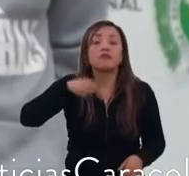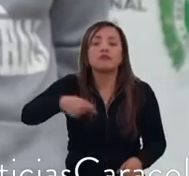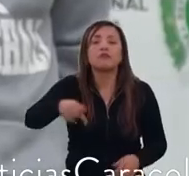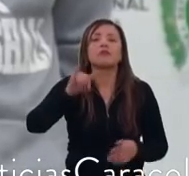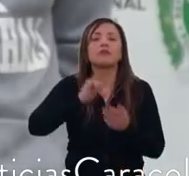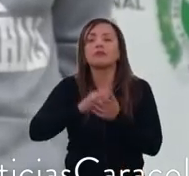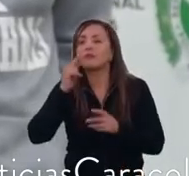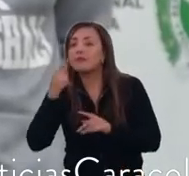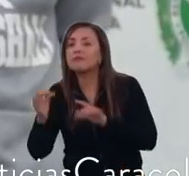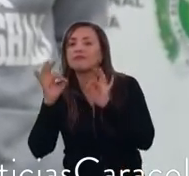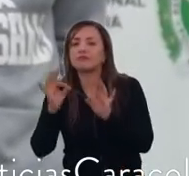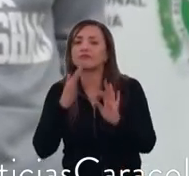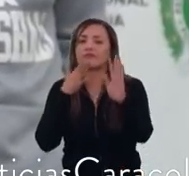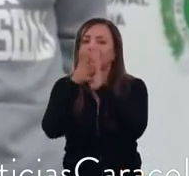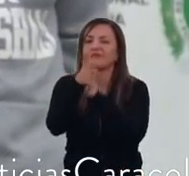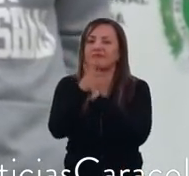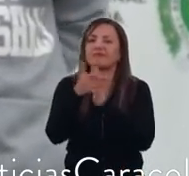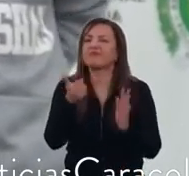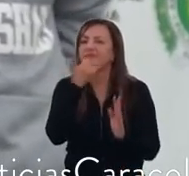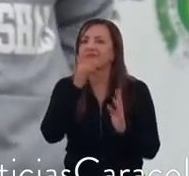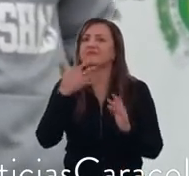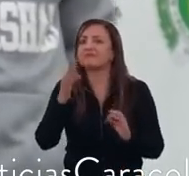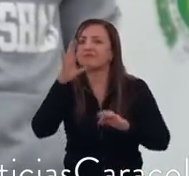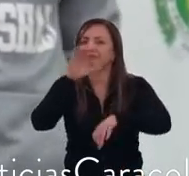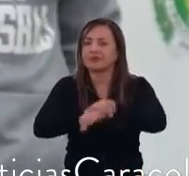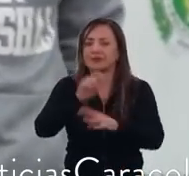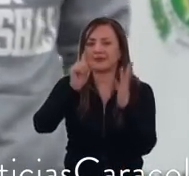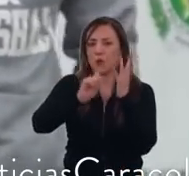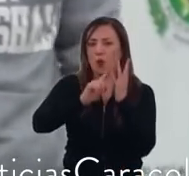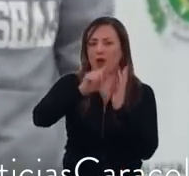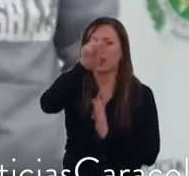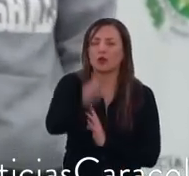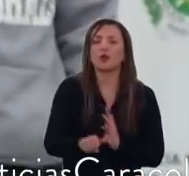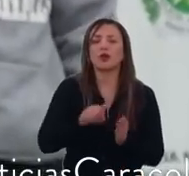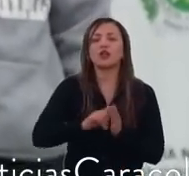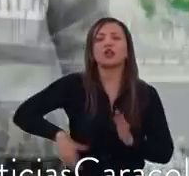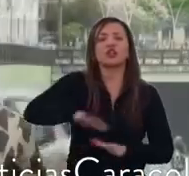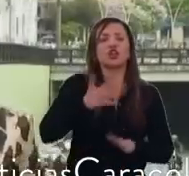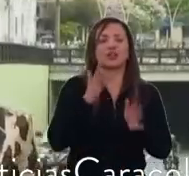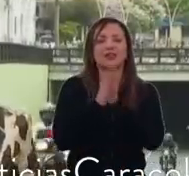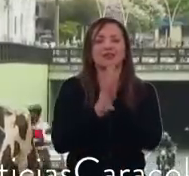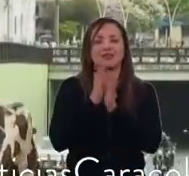entregando resultados sobre esta captura. Desde el centro de Bogotá, Luis Apolo, Noticias Caracol.